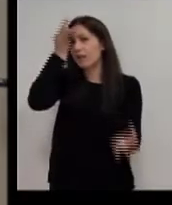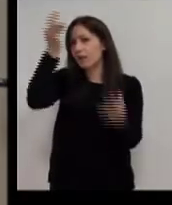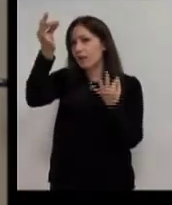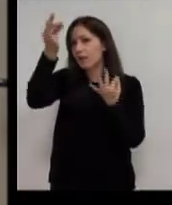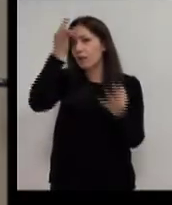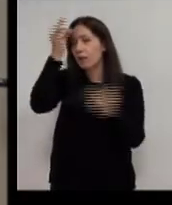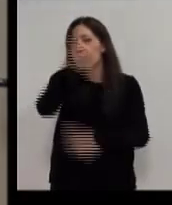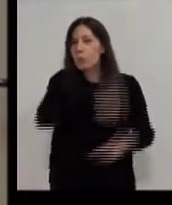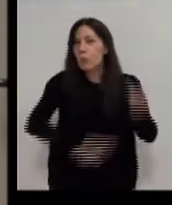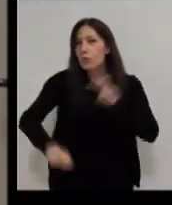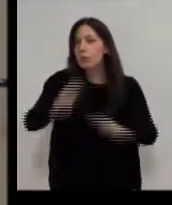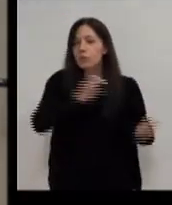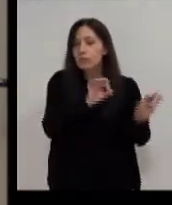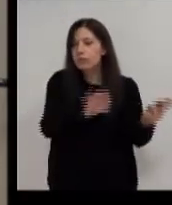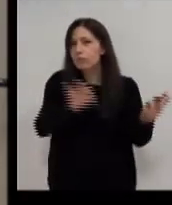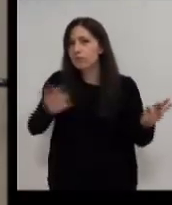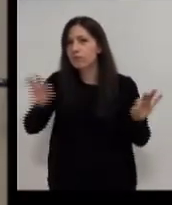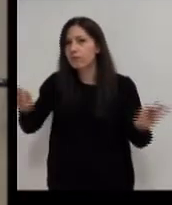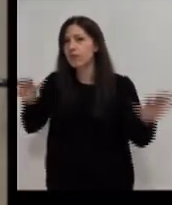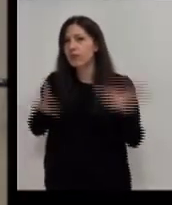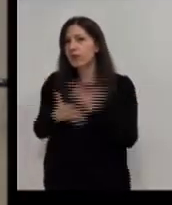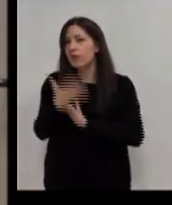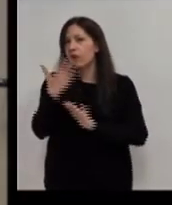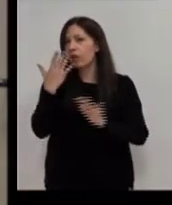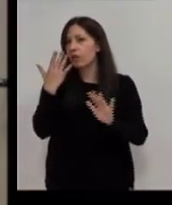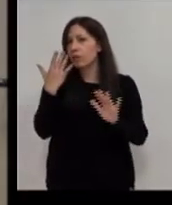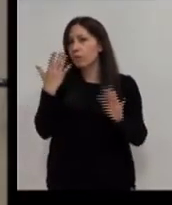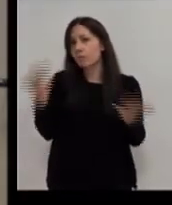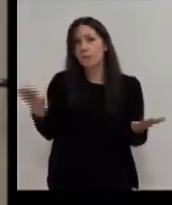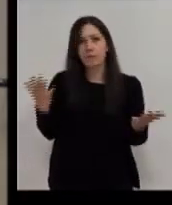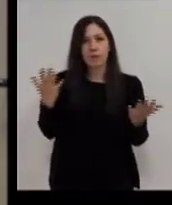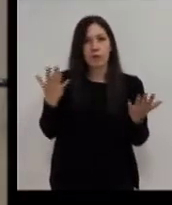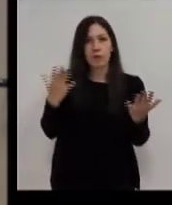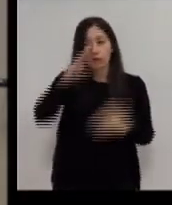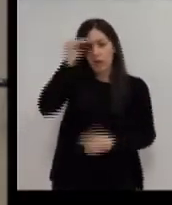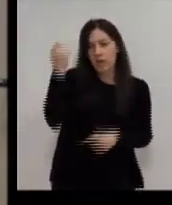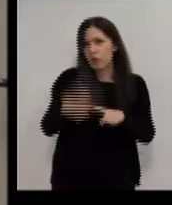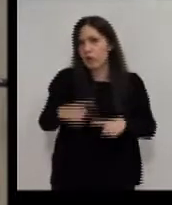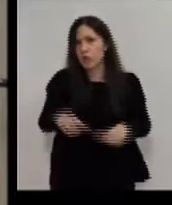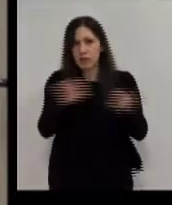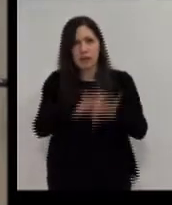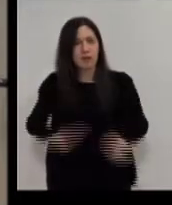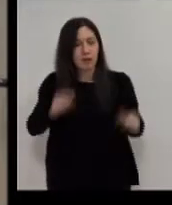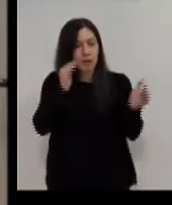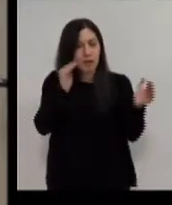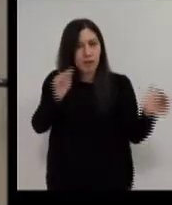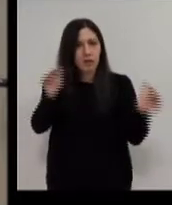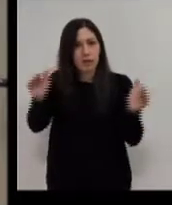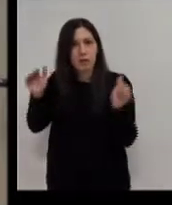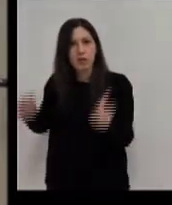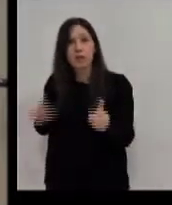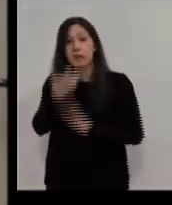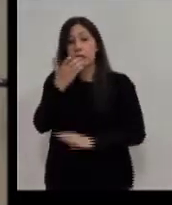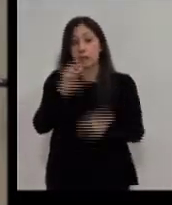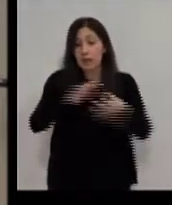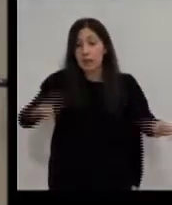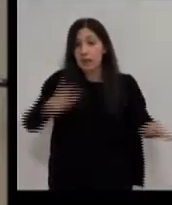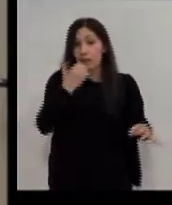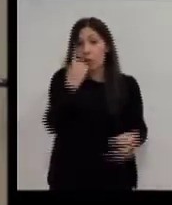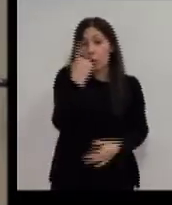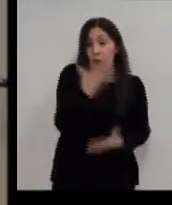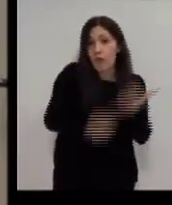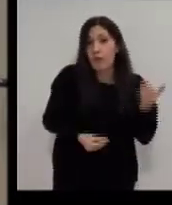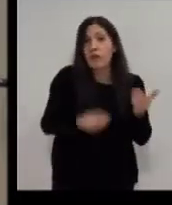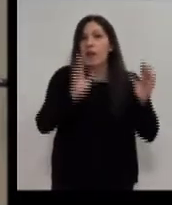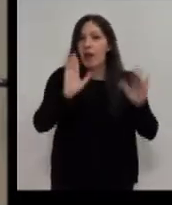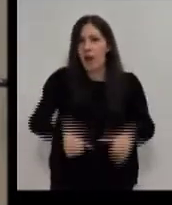sabemos todos nosotros, es detalle y es meticulosidad, no perderse en absolutamente nada, porque lo hemos dicho toda la vida. Pues